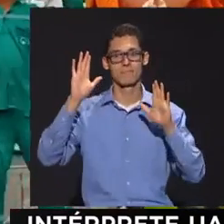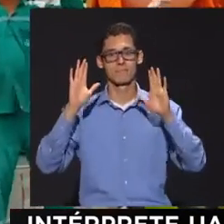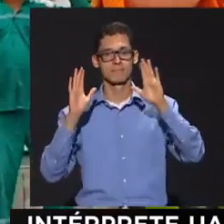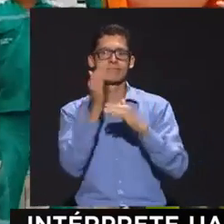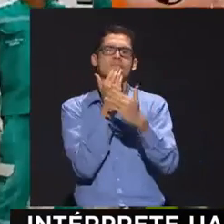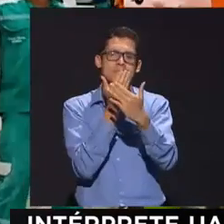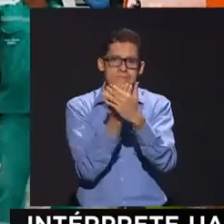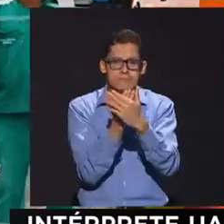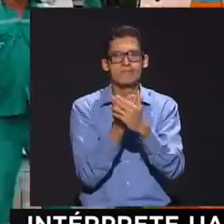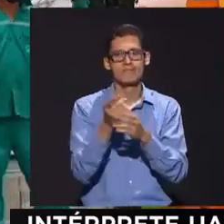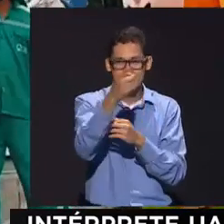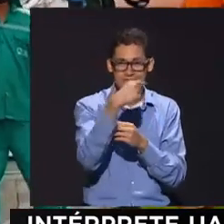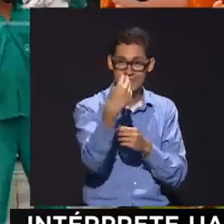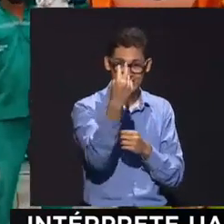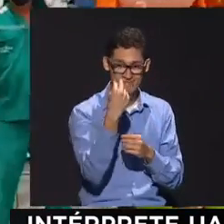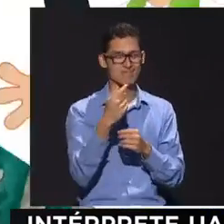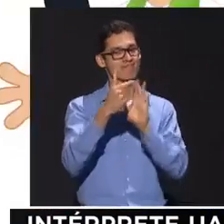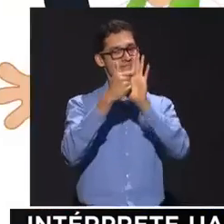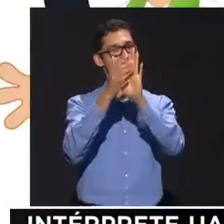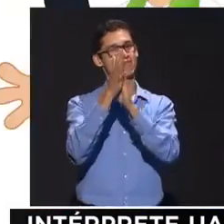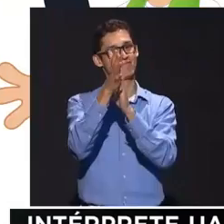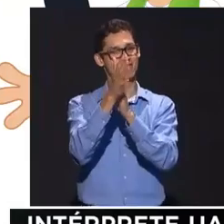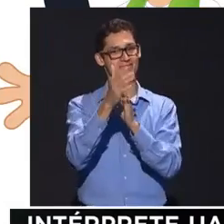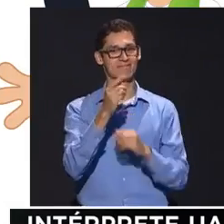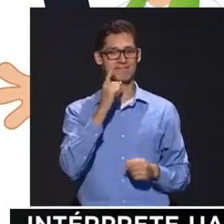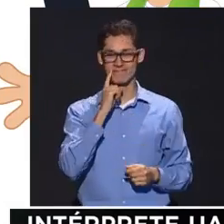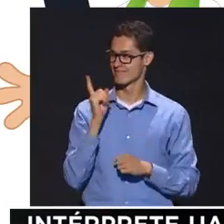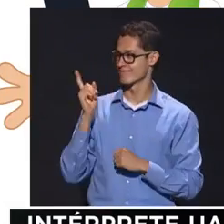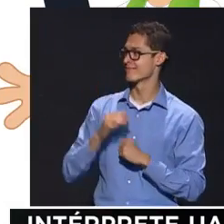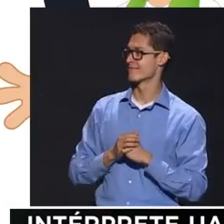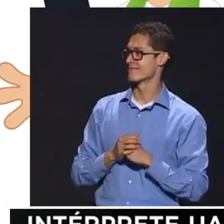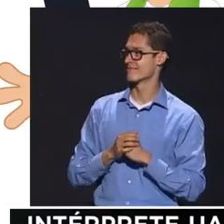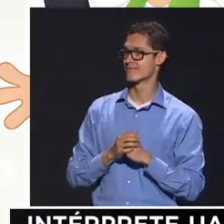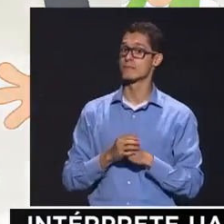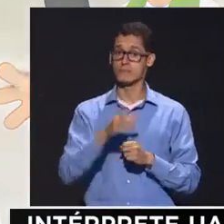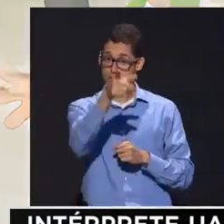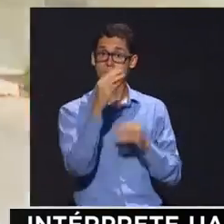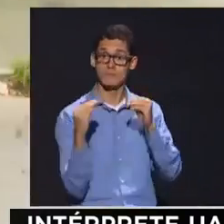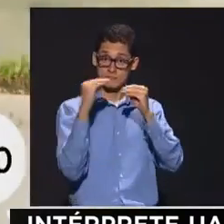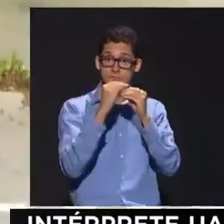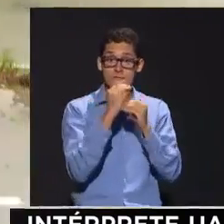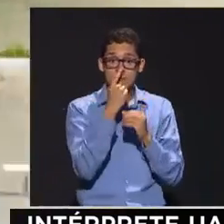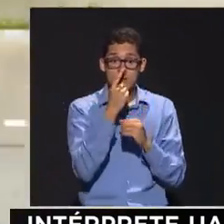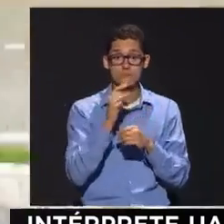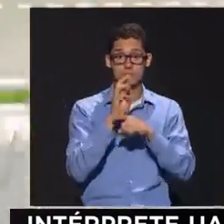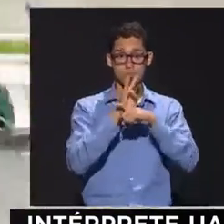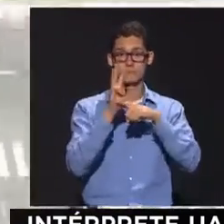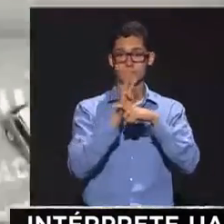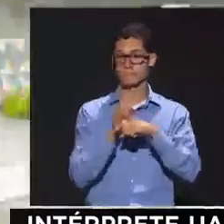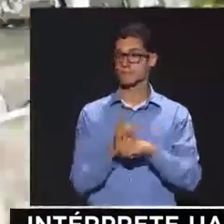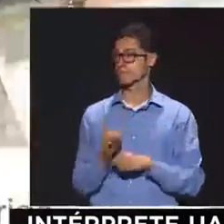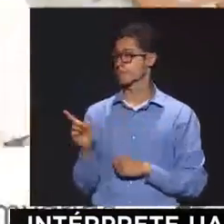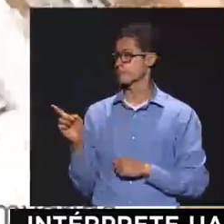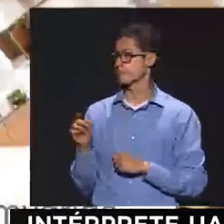gracias por acompañarnos recuerda que hice en varias de si quieres consultar más puedes buscar en la página